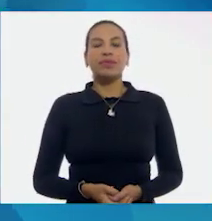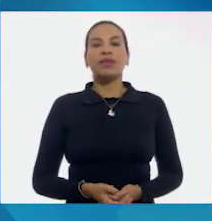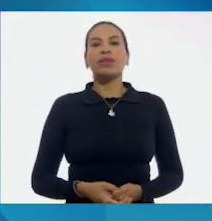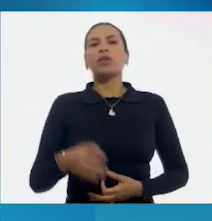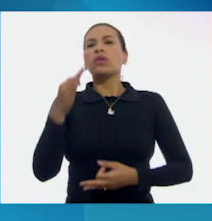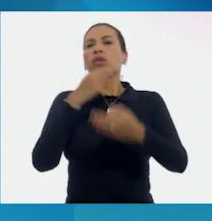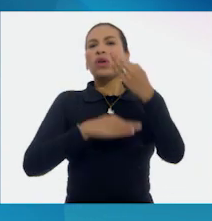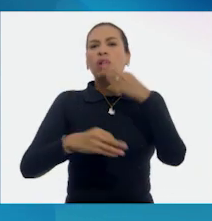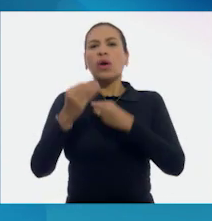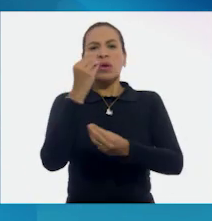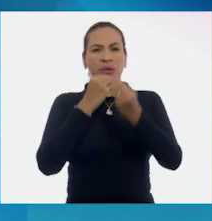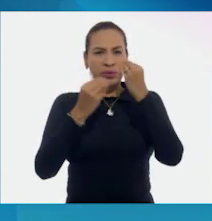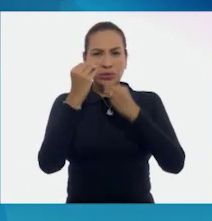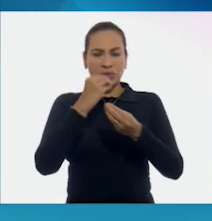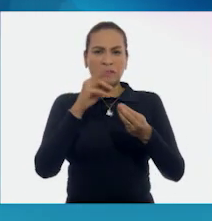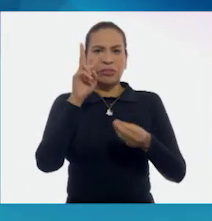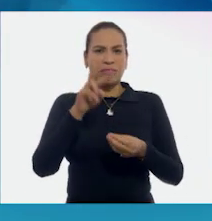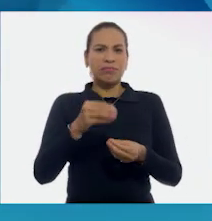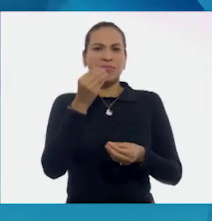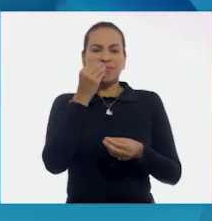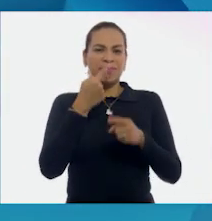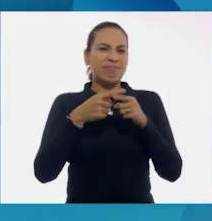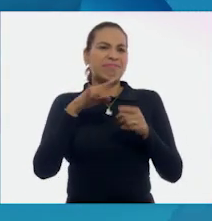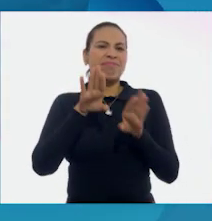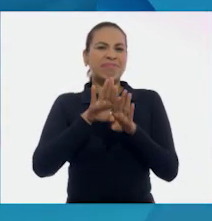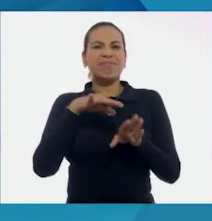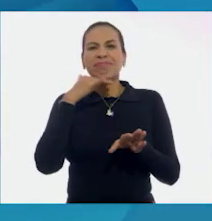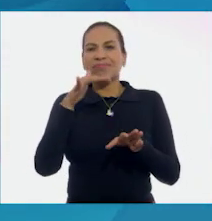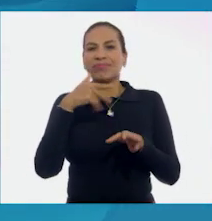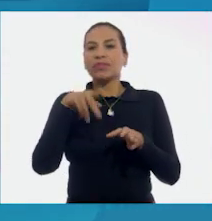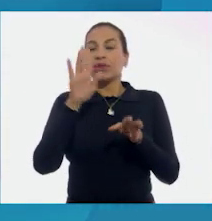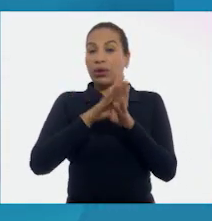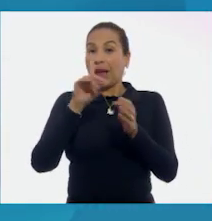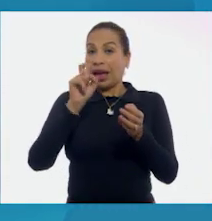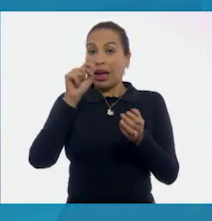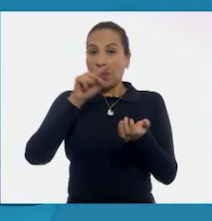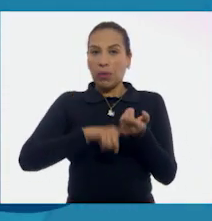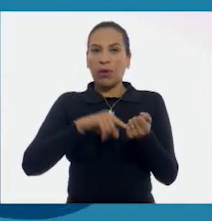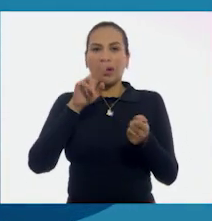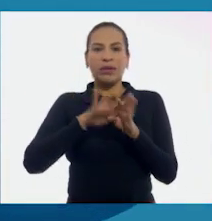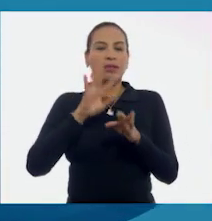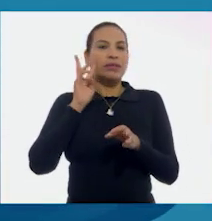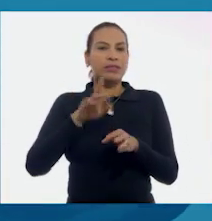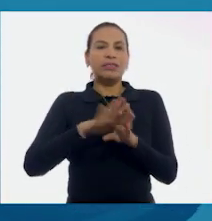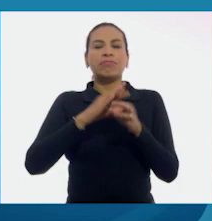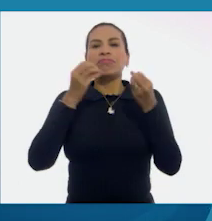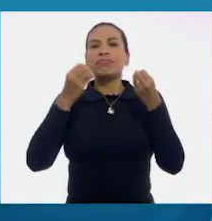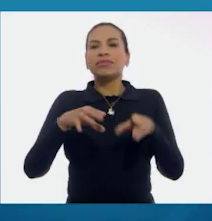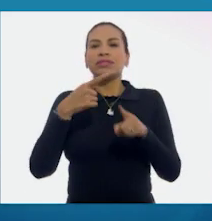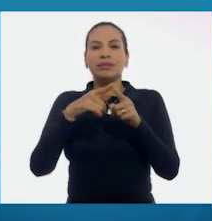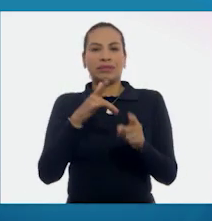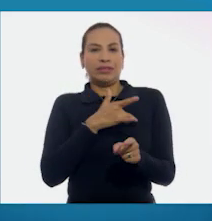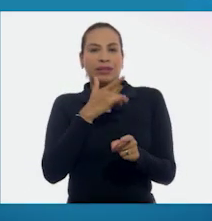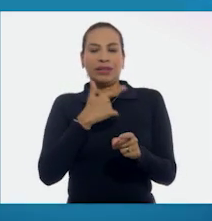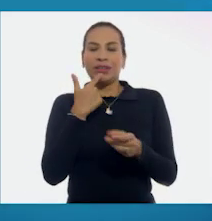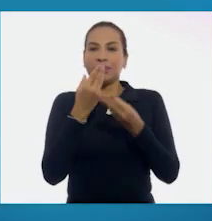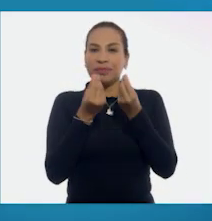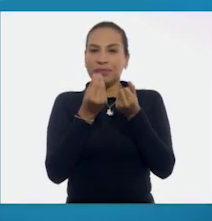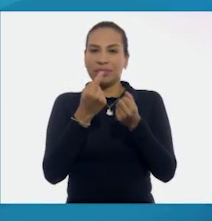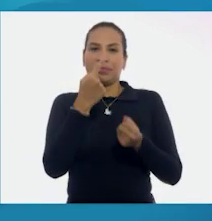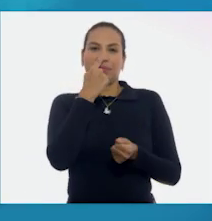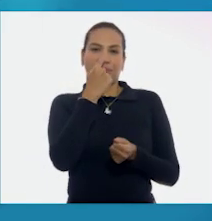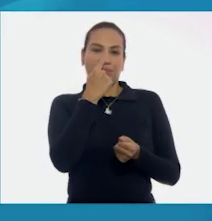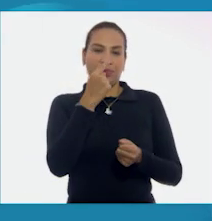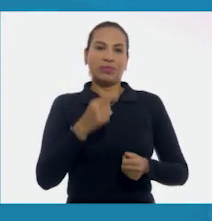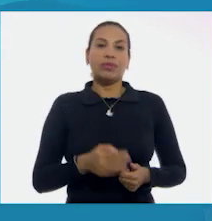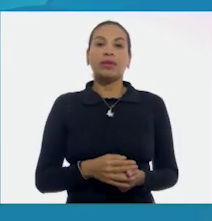Todo lo que se come es corrompido, y aún con el agua es menester perder los sentidos del gusto y